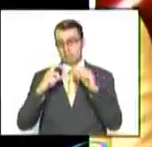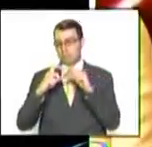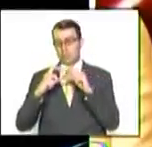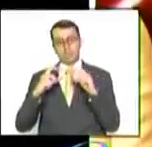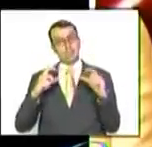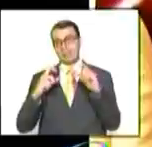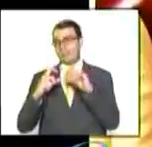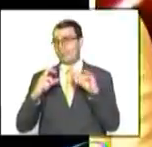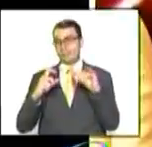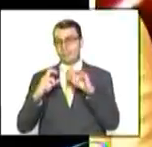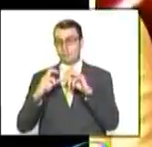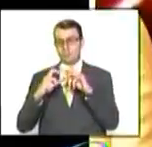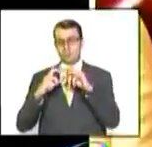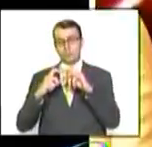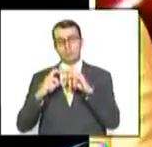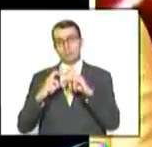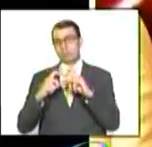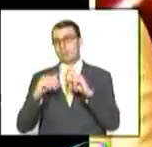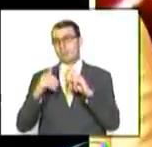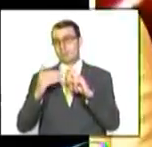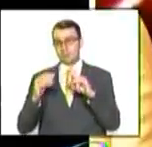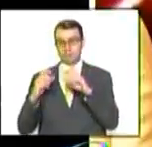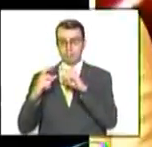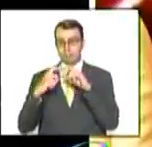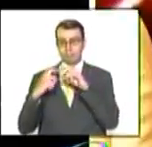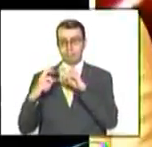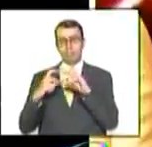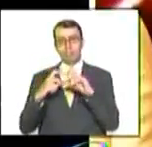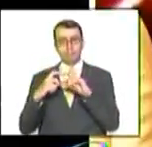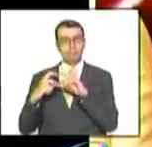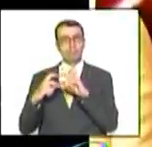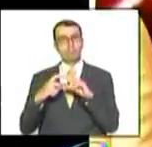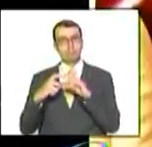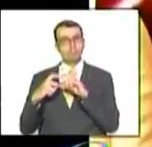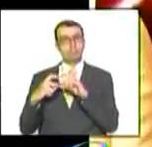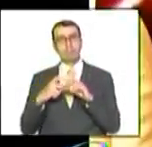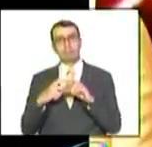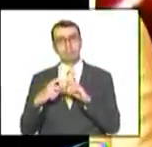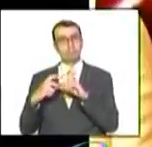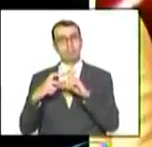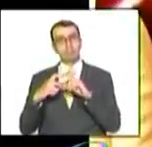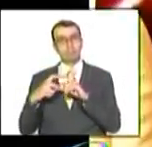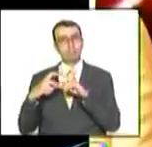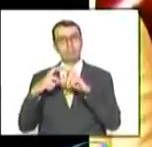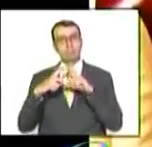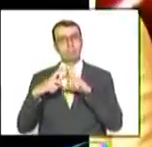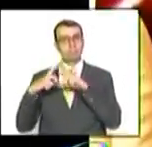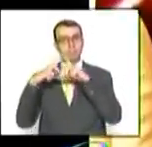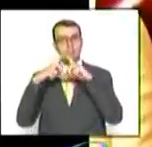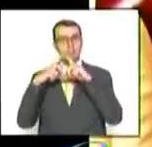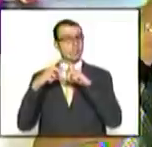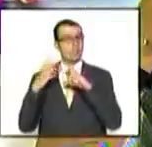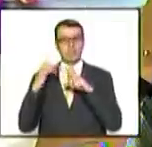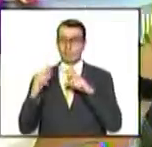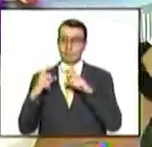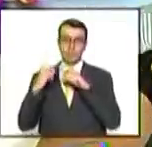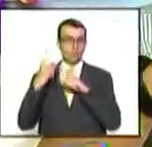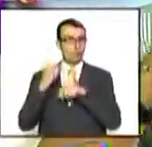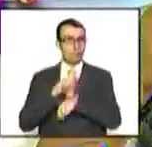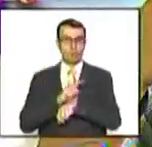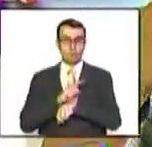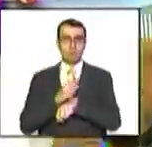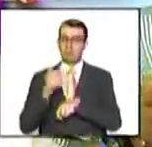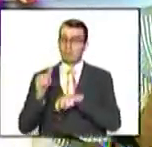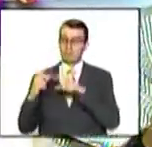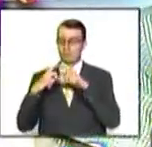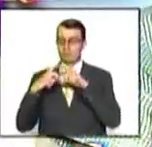ozono y lo vamos a combinar, a agitar lentamente durante un minuto. Y luego procedemos